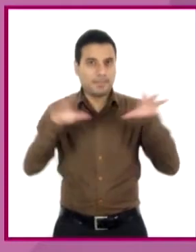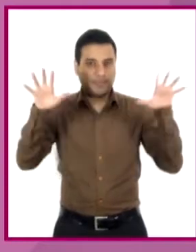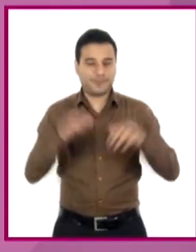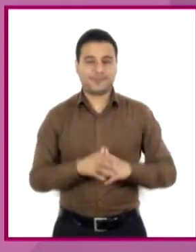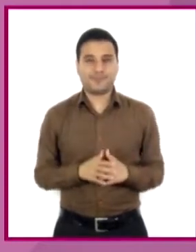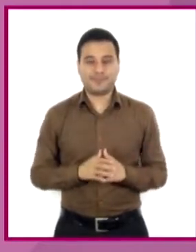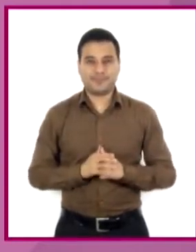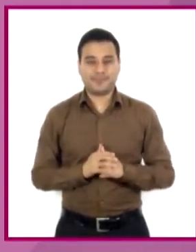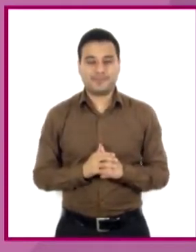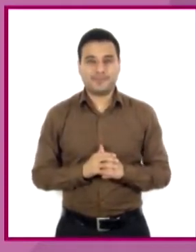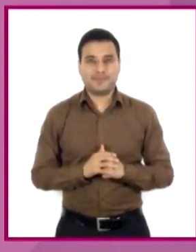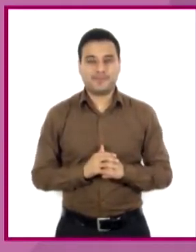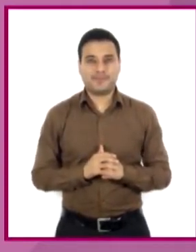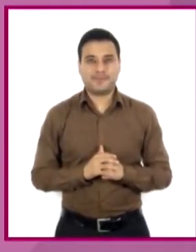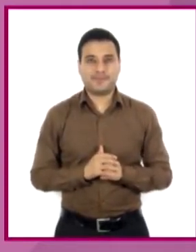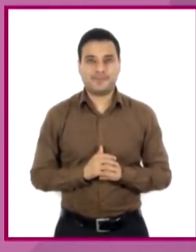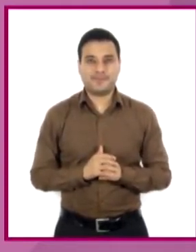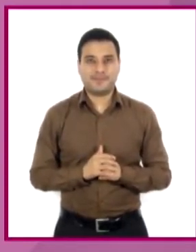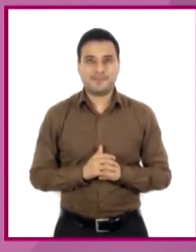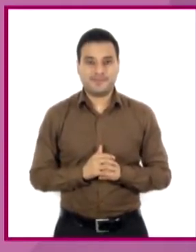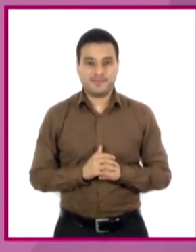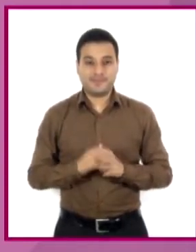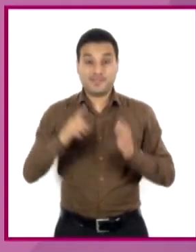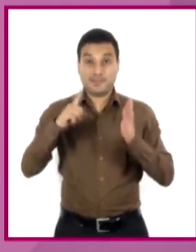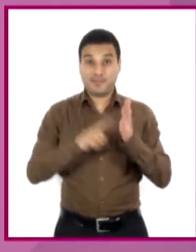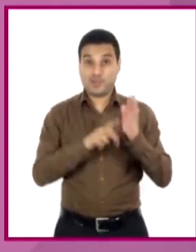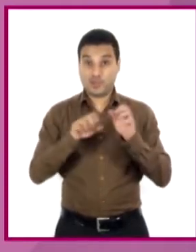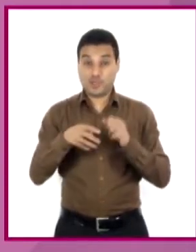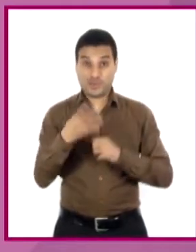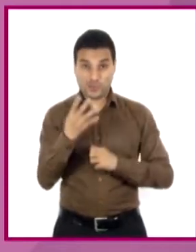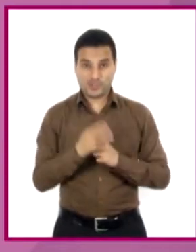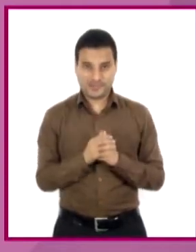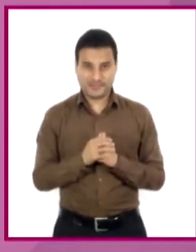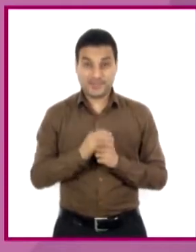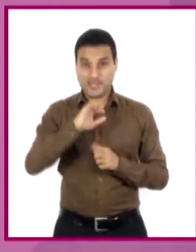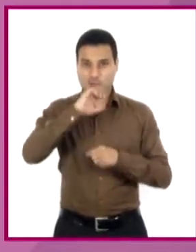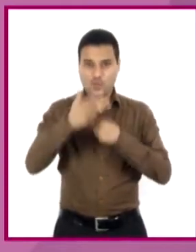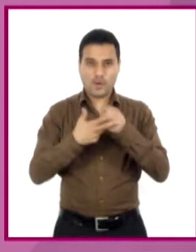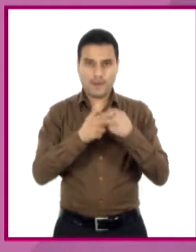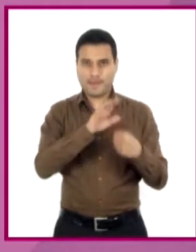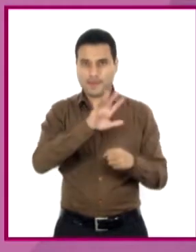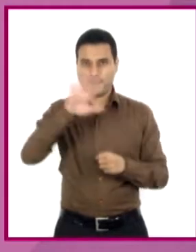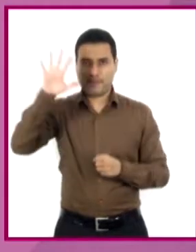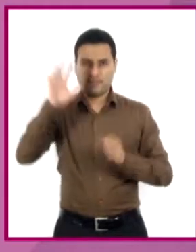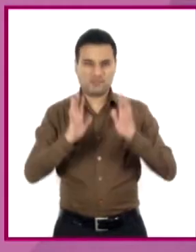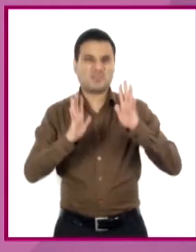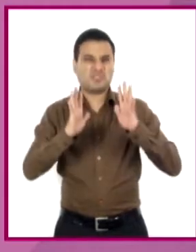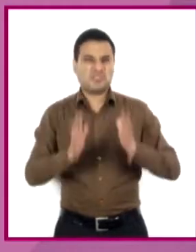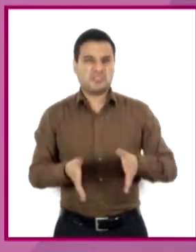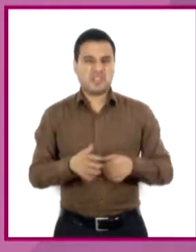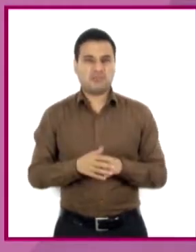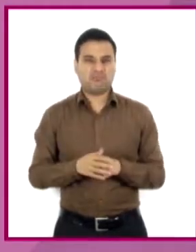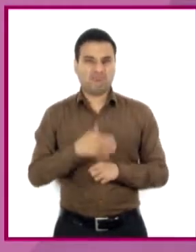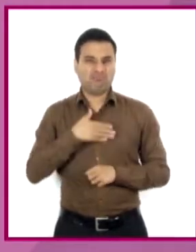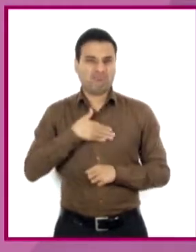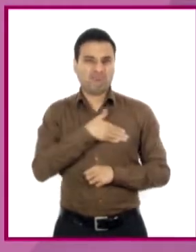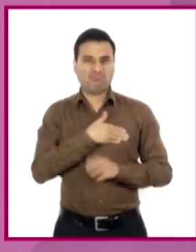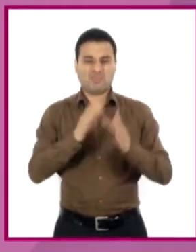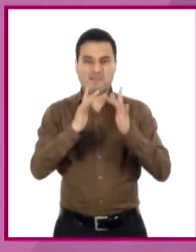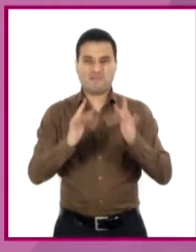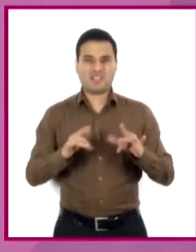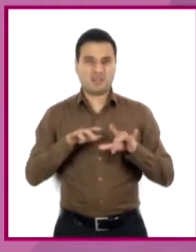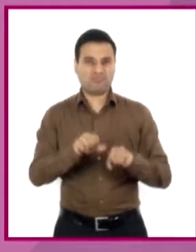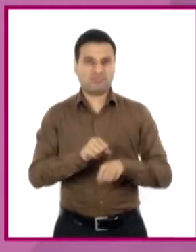Francesa. Para 1814, casi toda Europa se encontraba bajo la influencia de Francia.